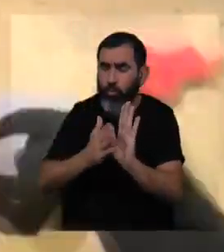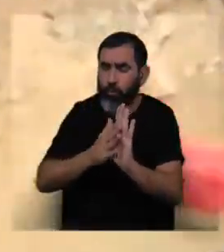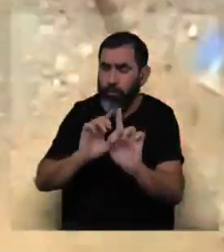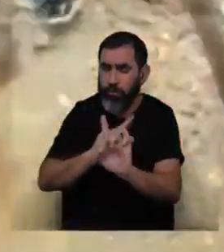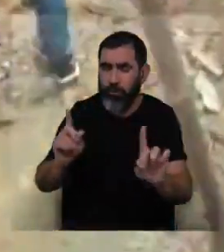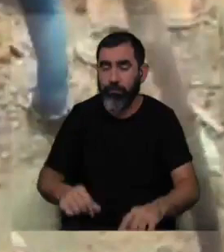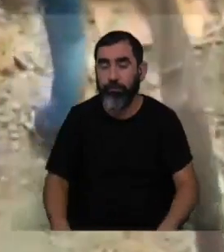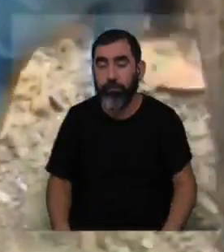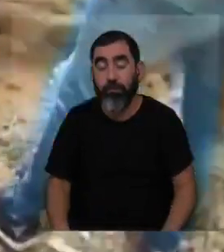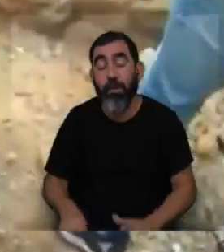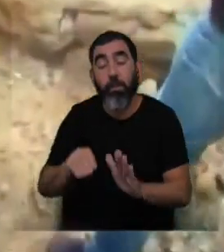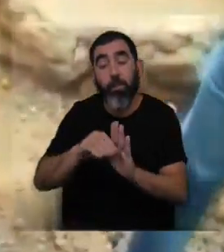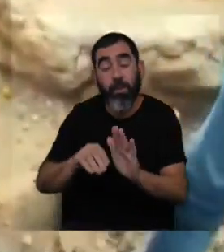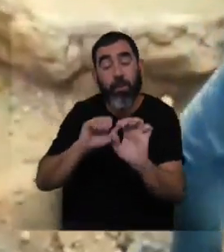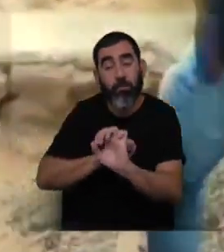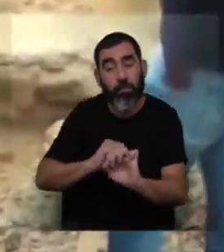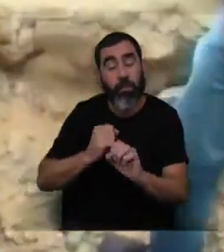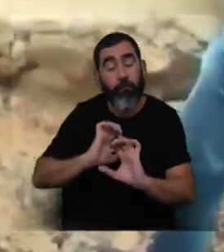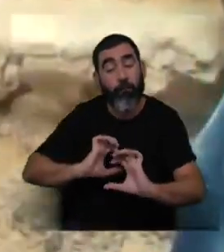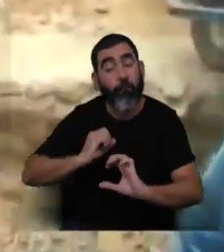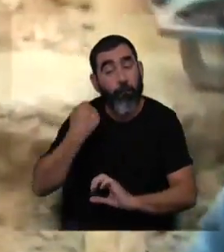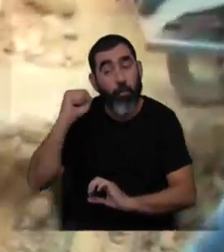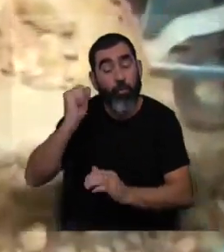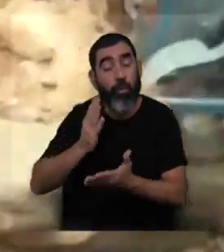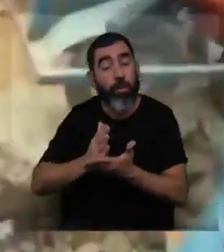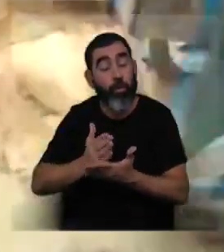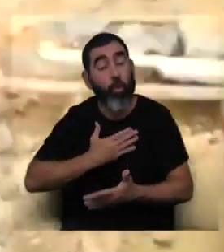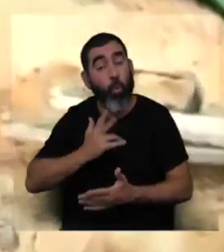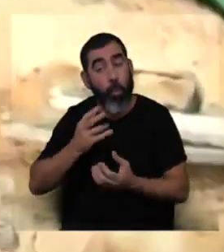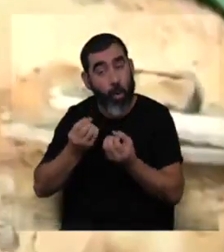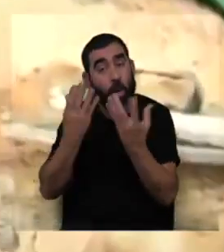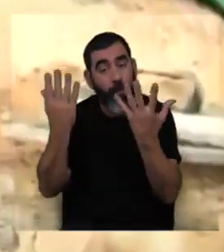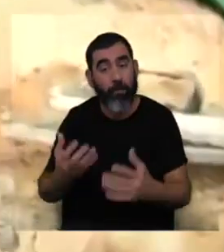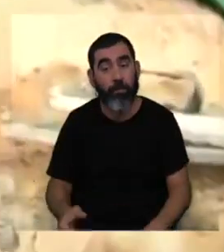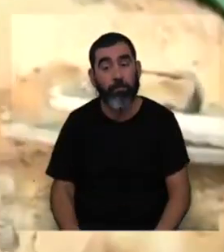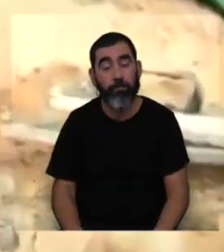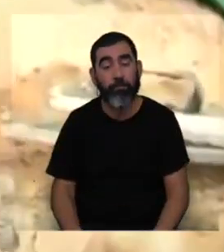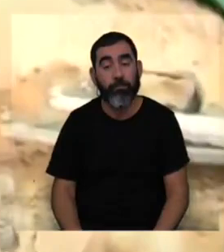y que esta medida contribuyó a serias violaciones de los derechos humanos.